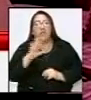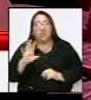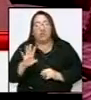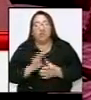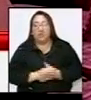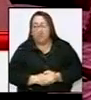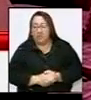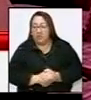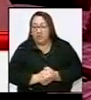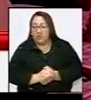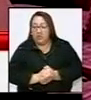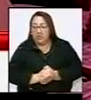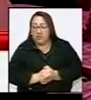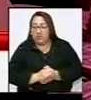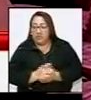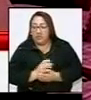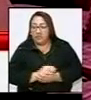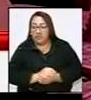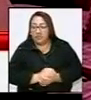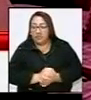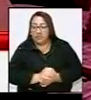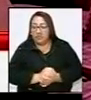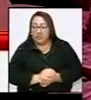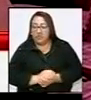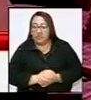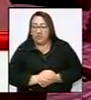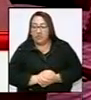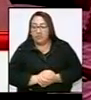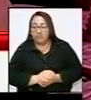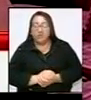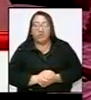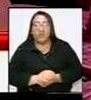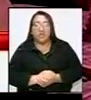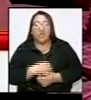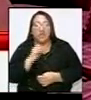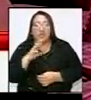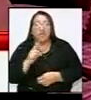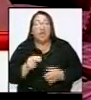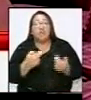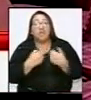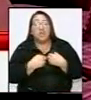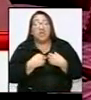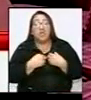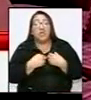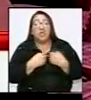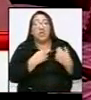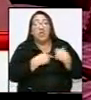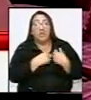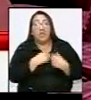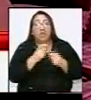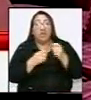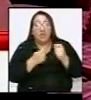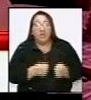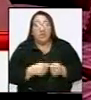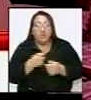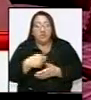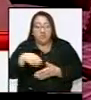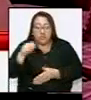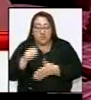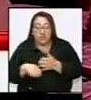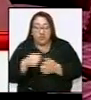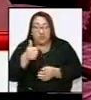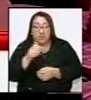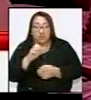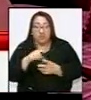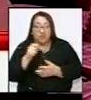1354. Veamos. Como representante de los agricultores, en la Comisión de Regantes firmó un acta de conformidad